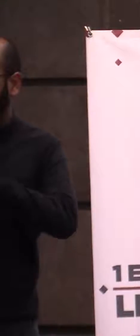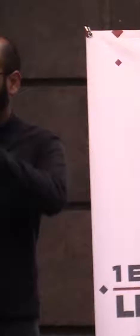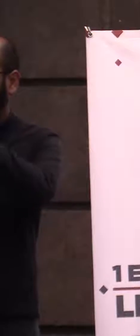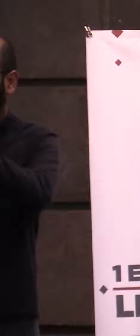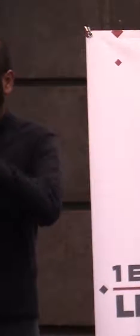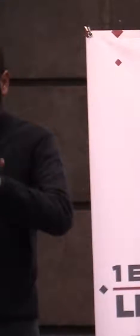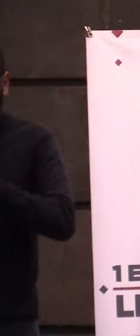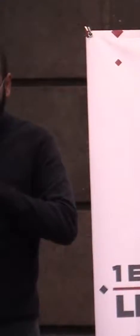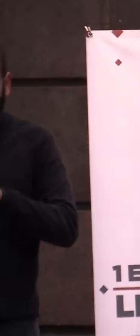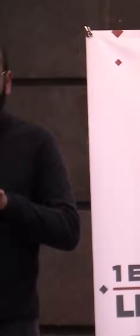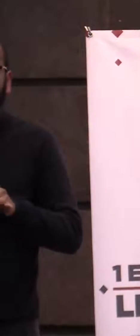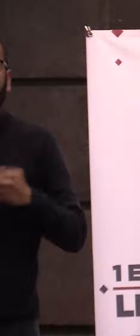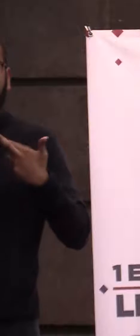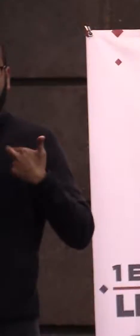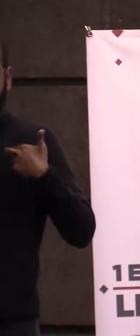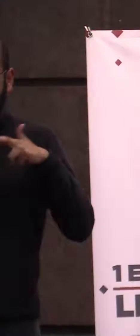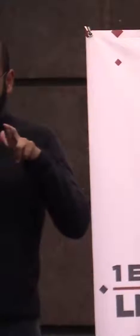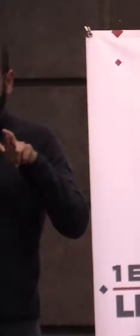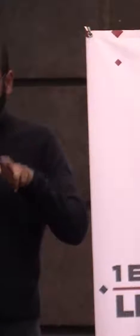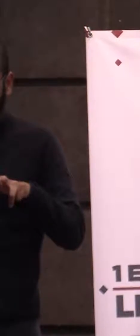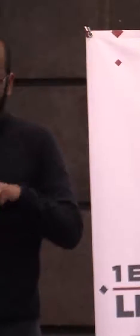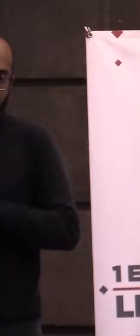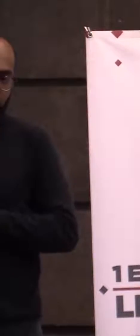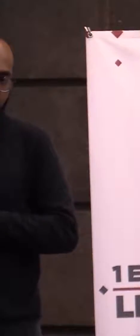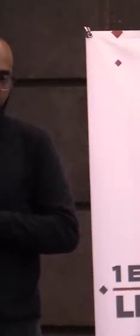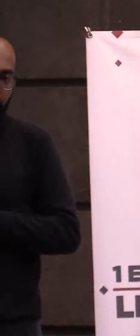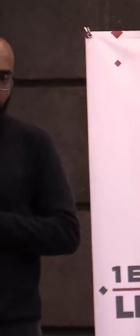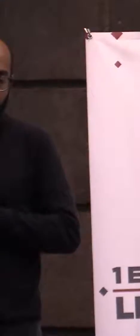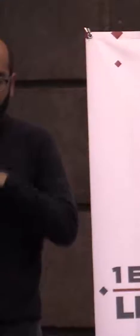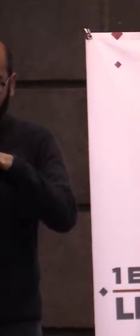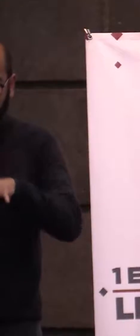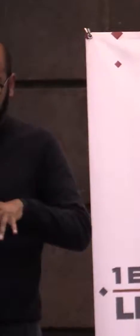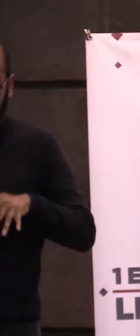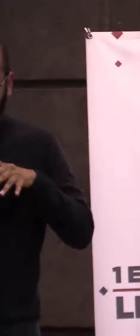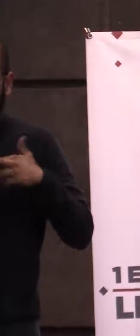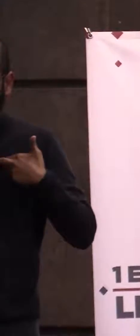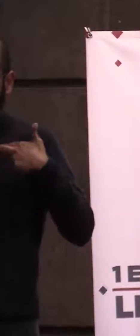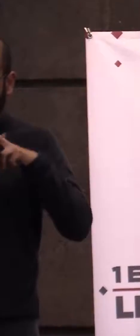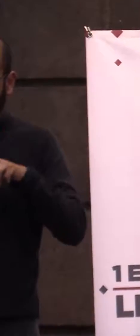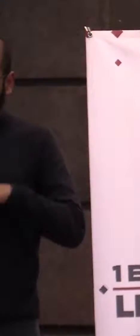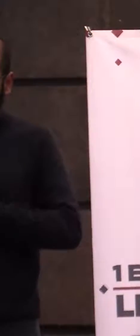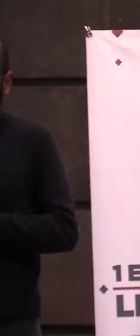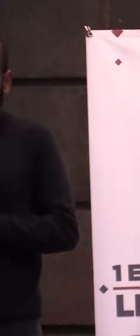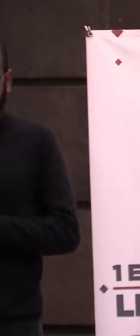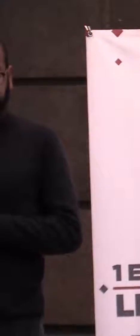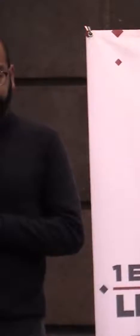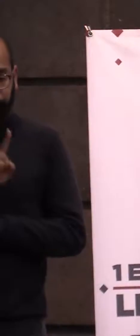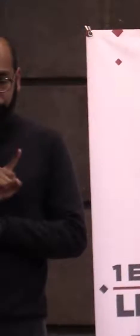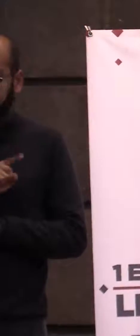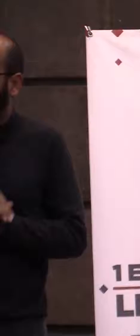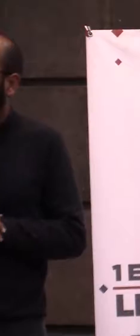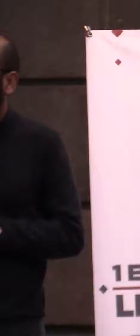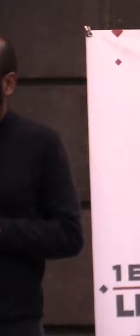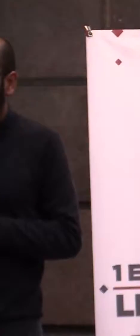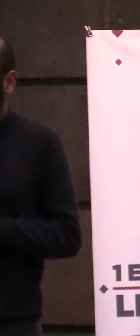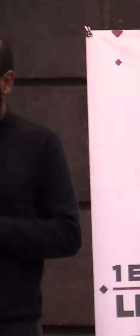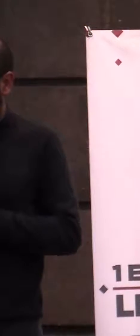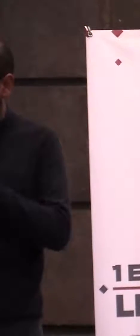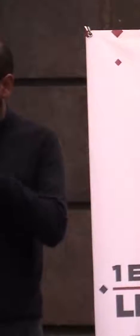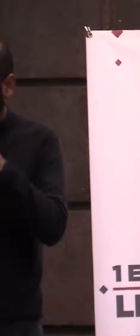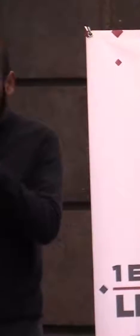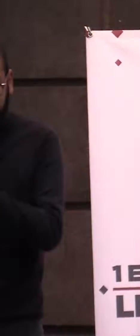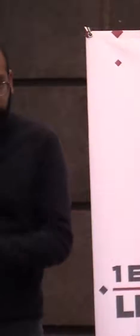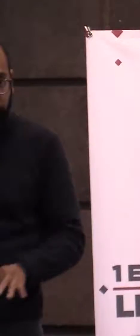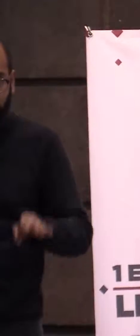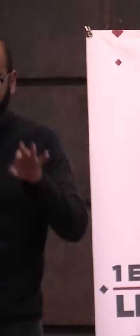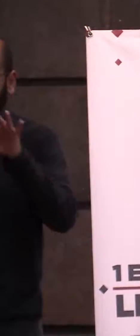su representación ante la Cámara de Diputados. Una de nuestras prioridades es que